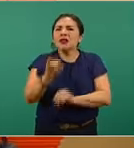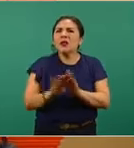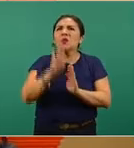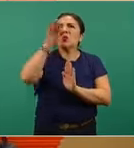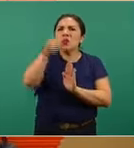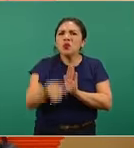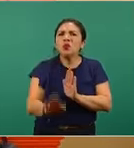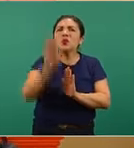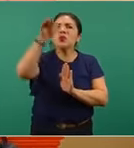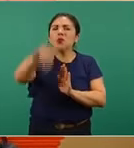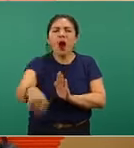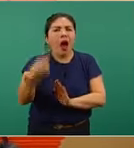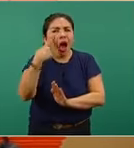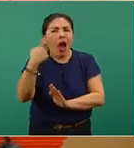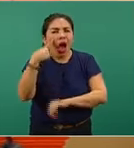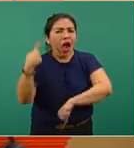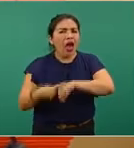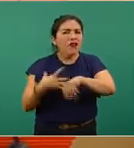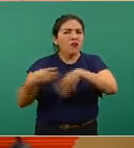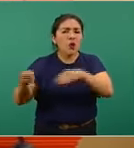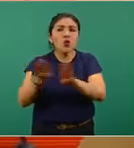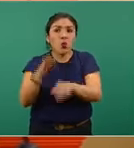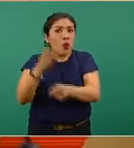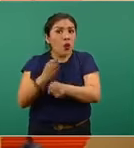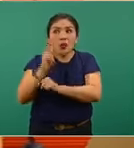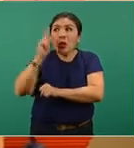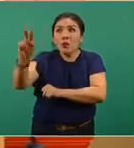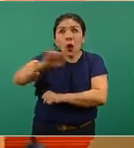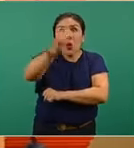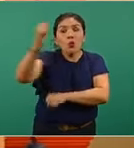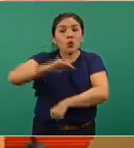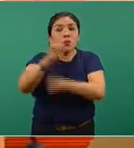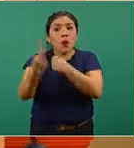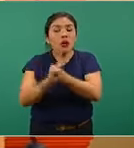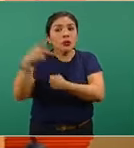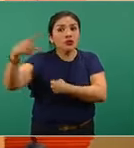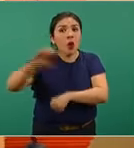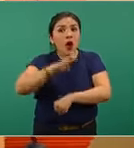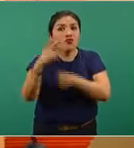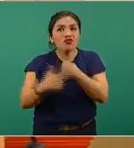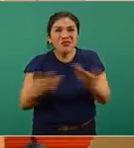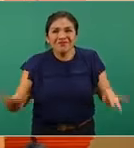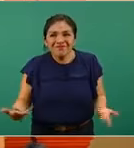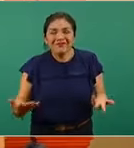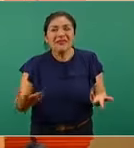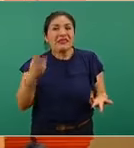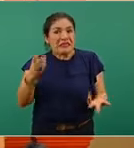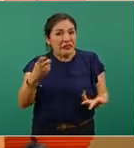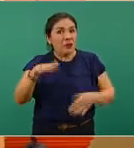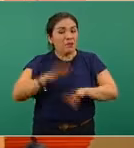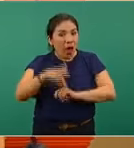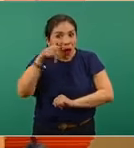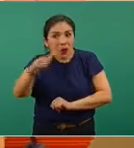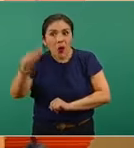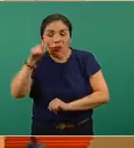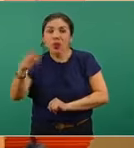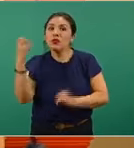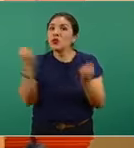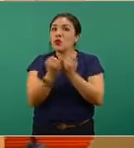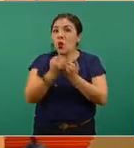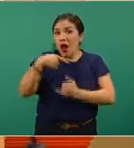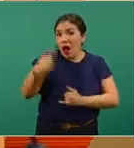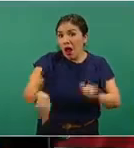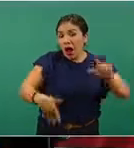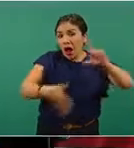con subidas y bajadas, como ocurre ahorita en la mayoría de los países de Europa, en una proporción muy grande de los países de